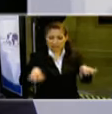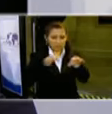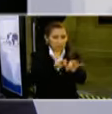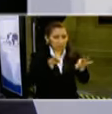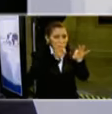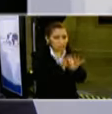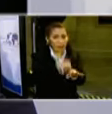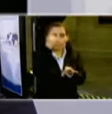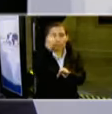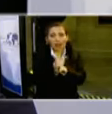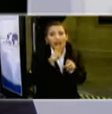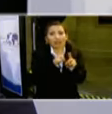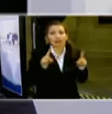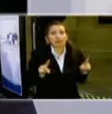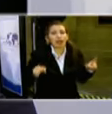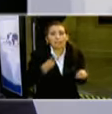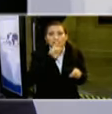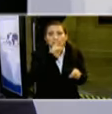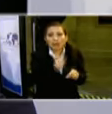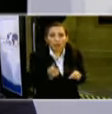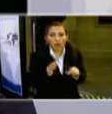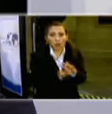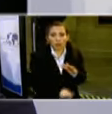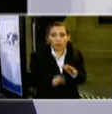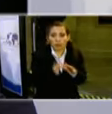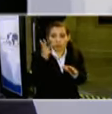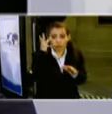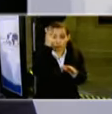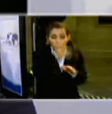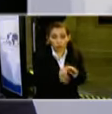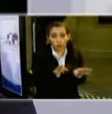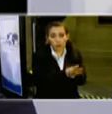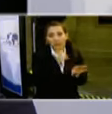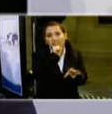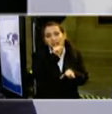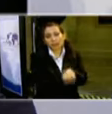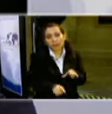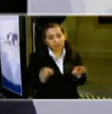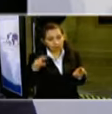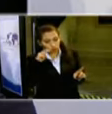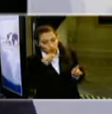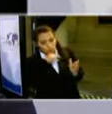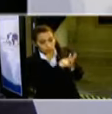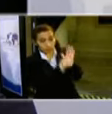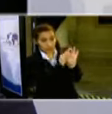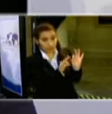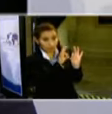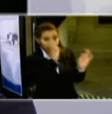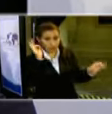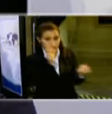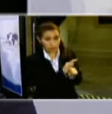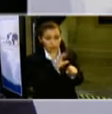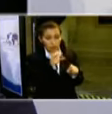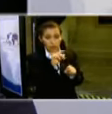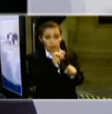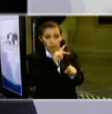fundamentales para desarrollar mejores vínculos en el futuro, como también el énfasis en la protección